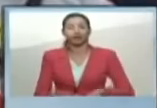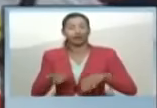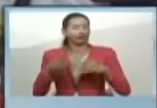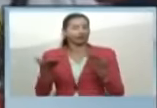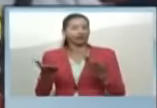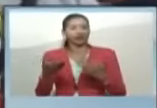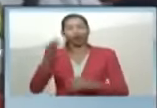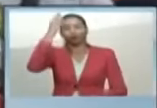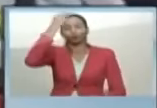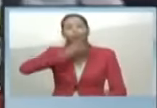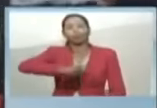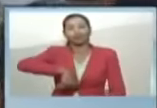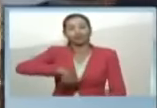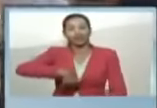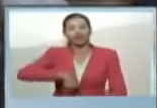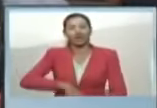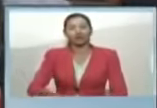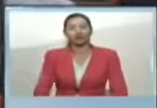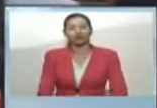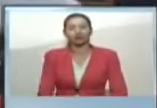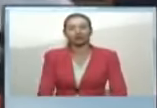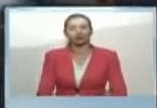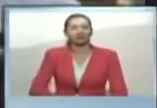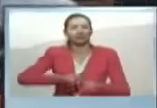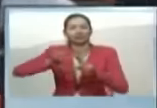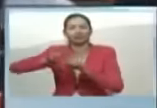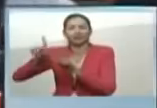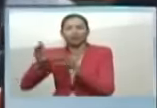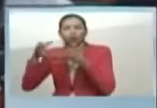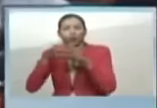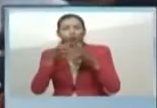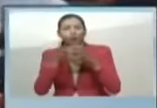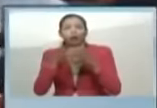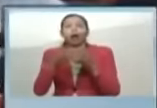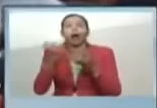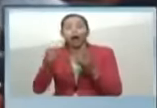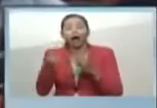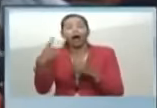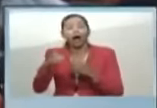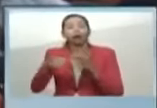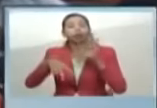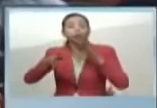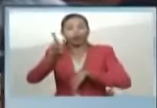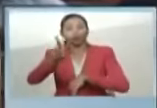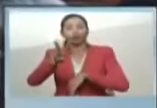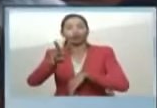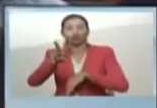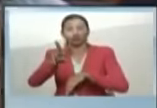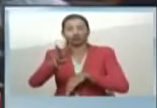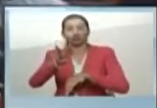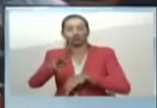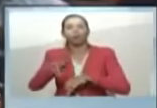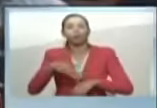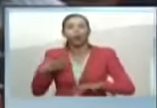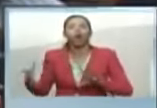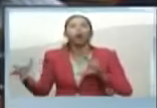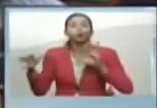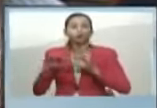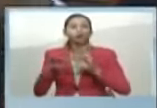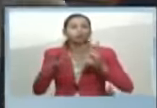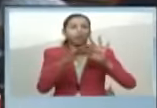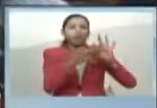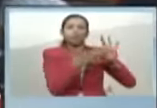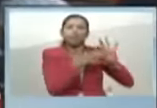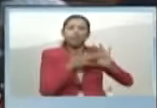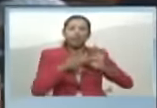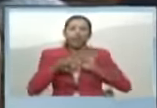consejos presidenciales de los distintos sectores, ya son 12, son capaces de articularse para producir